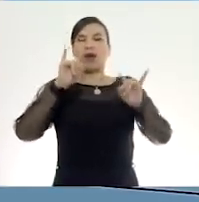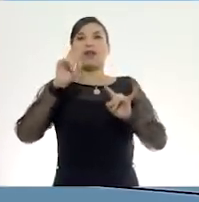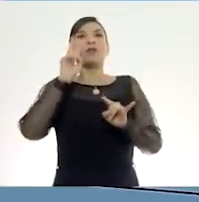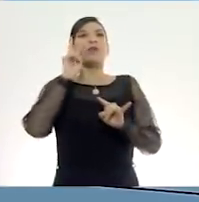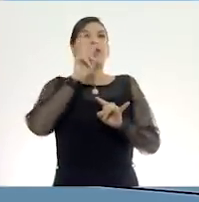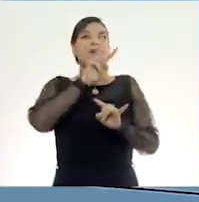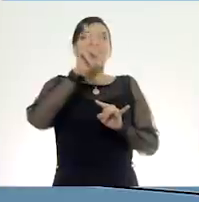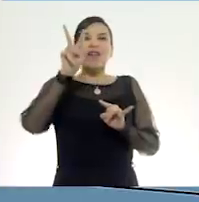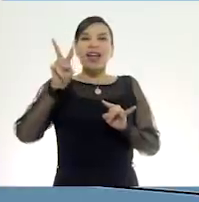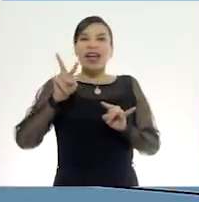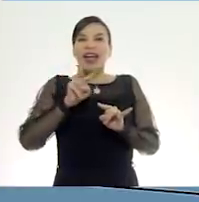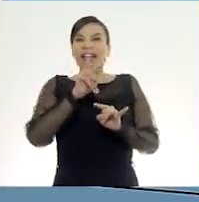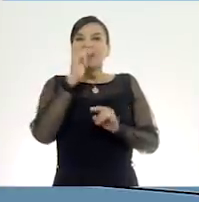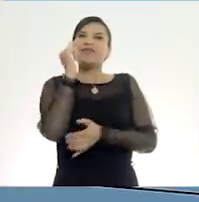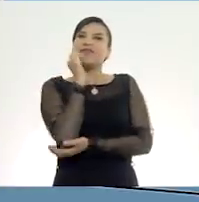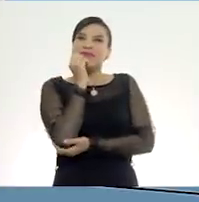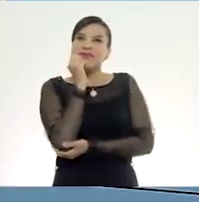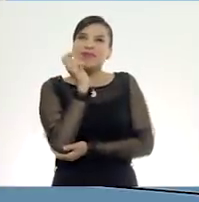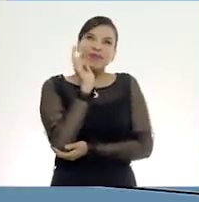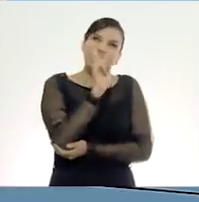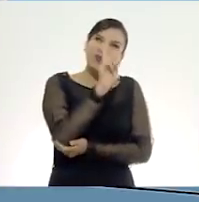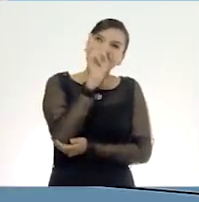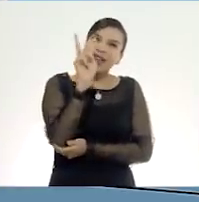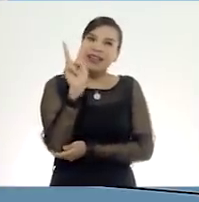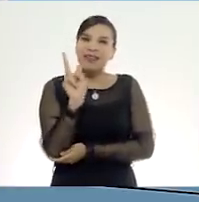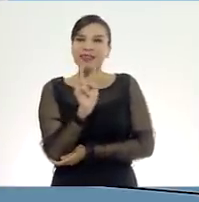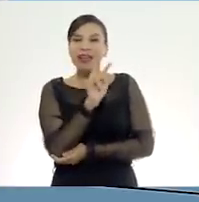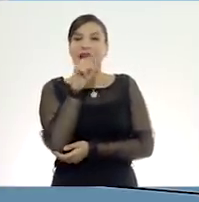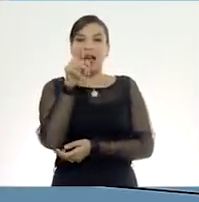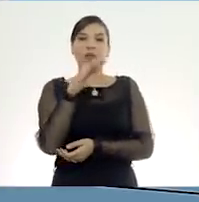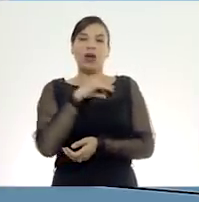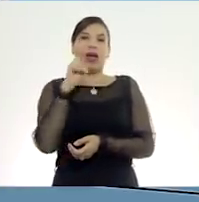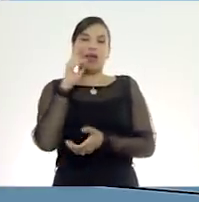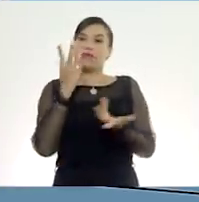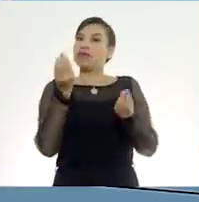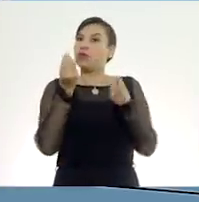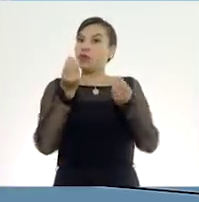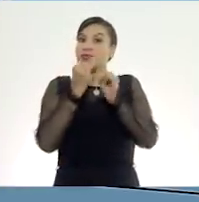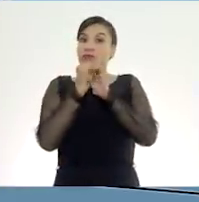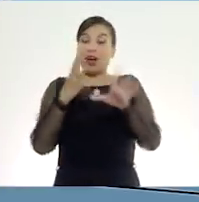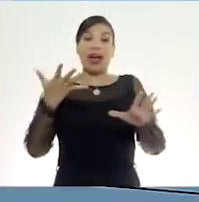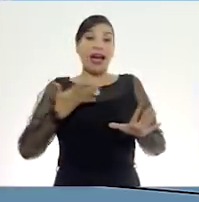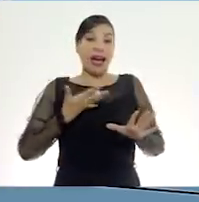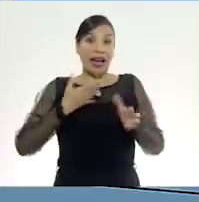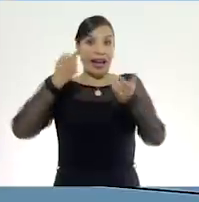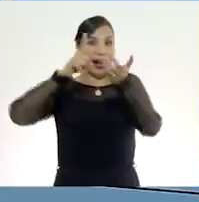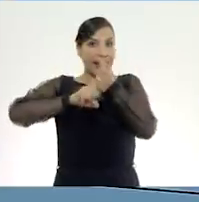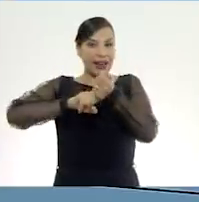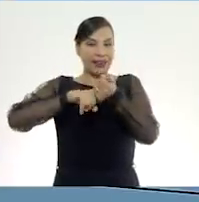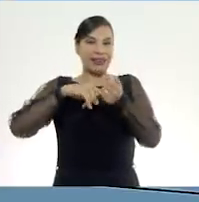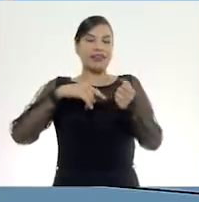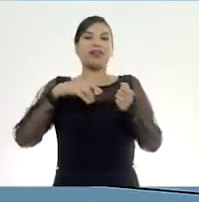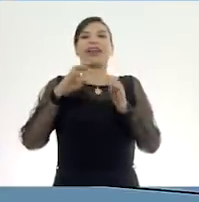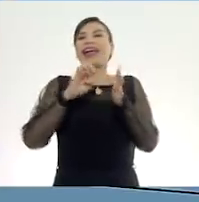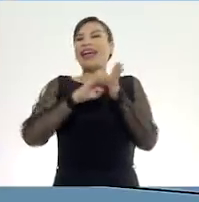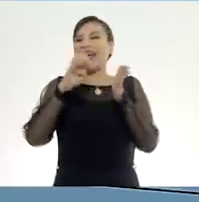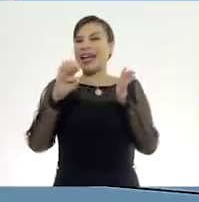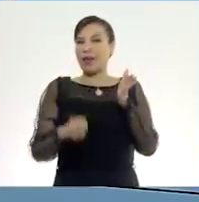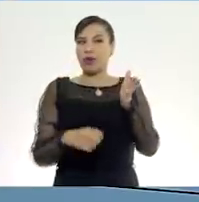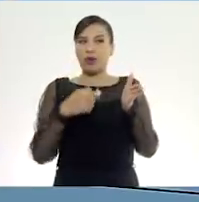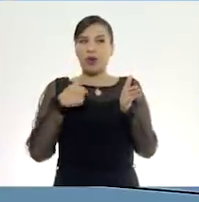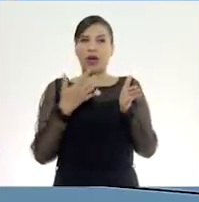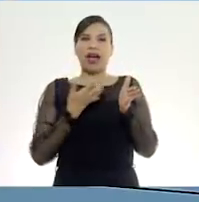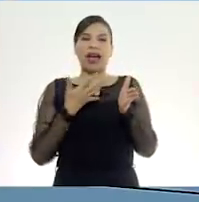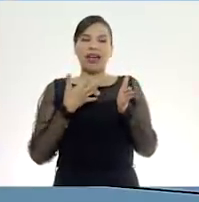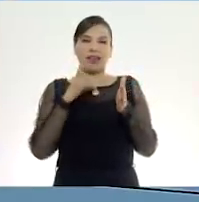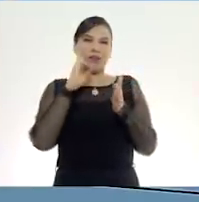verlas con mucho detalle, hay que irlas analizando, porque de ellas podemos desprender mucha información. Por ejemplo, yo tengo